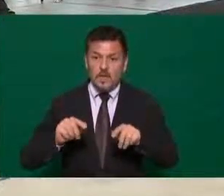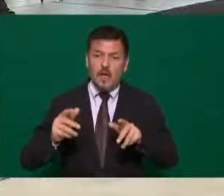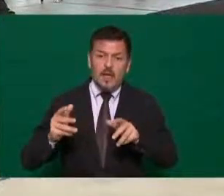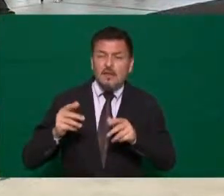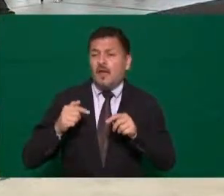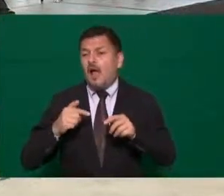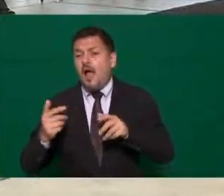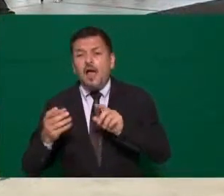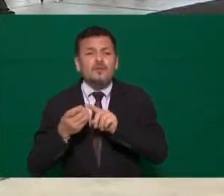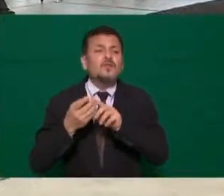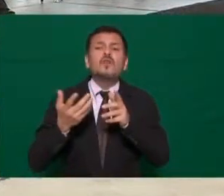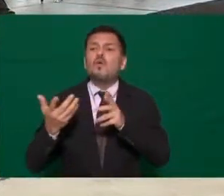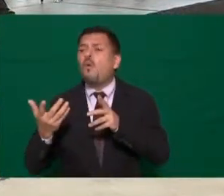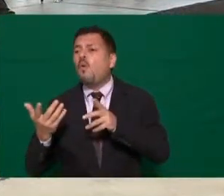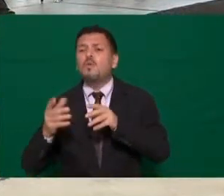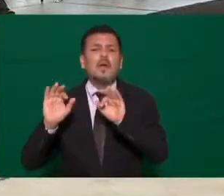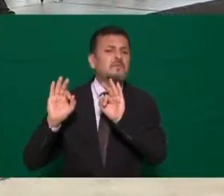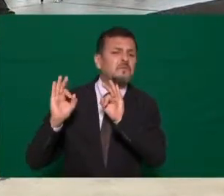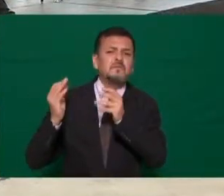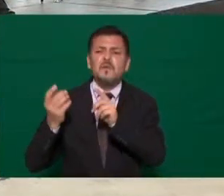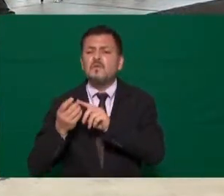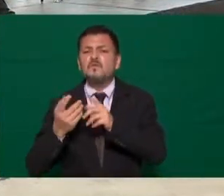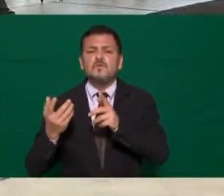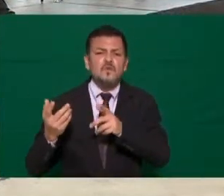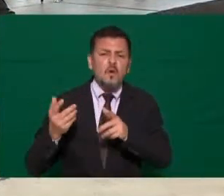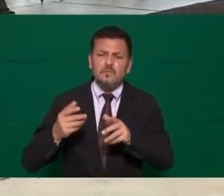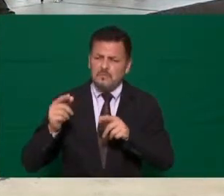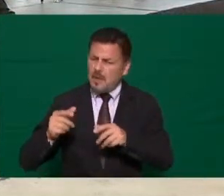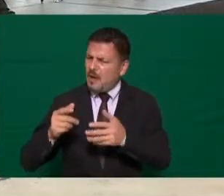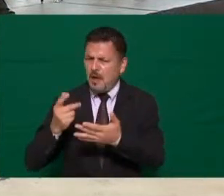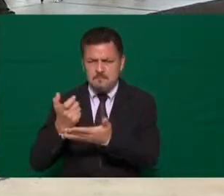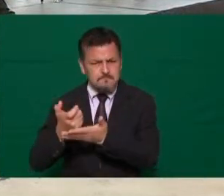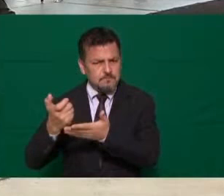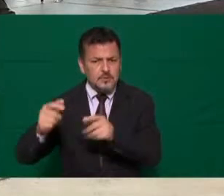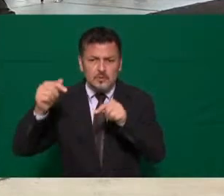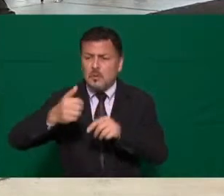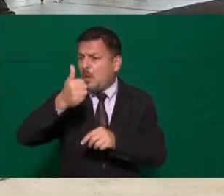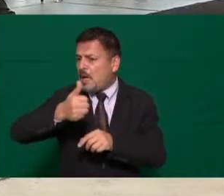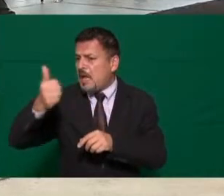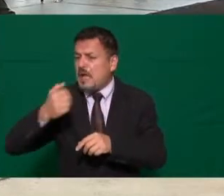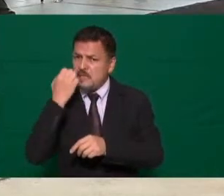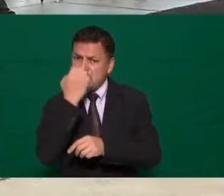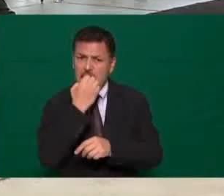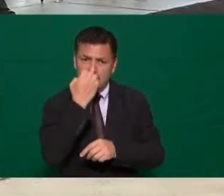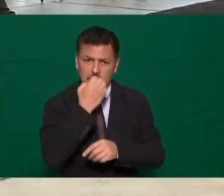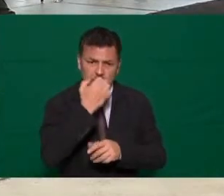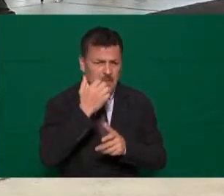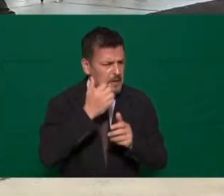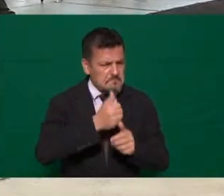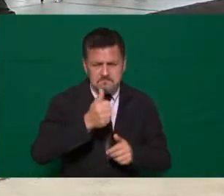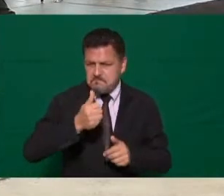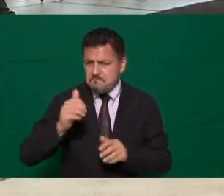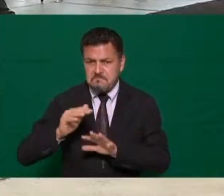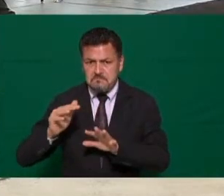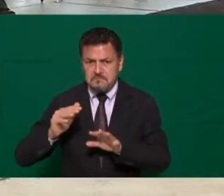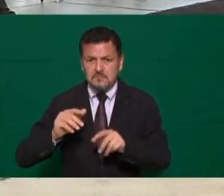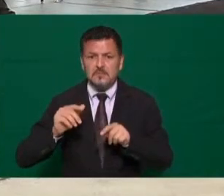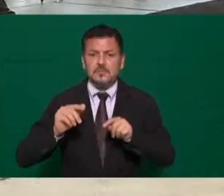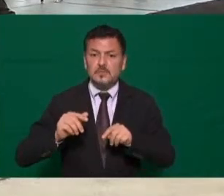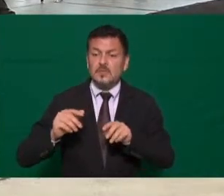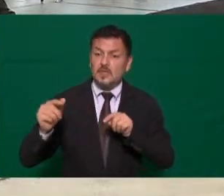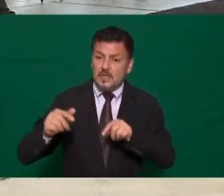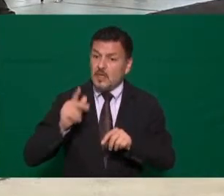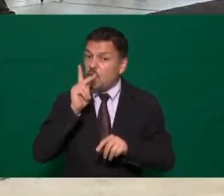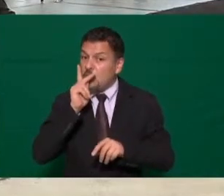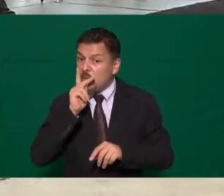tesorería de la federación se destine el presupuesto a cada escuela para que los